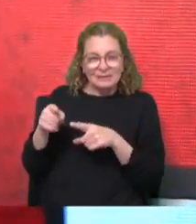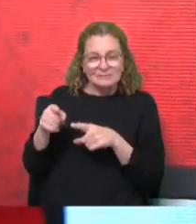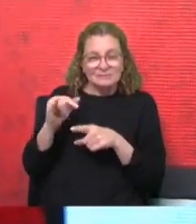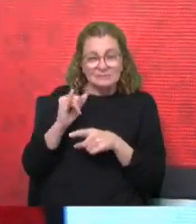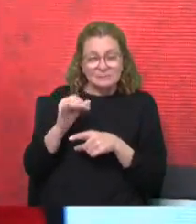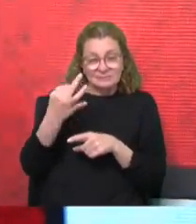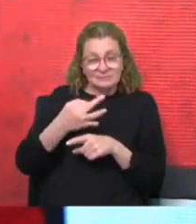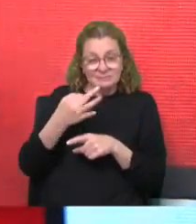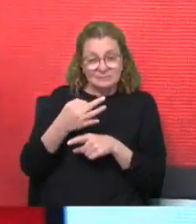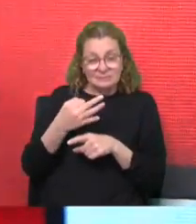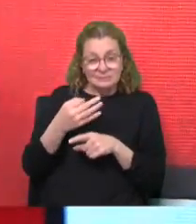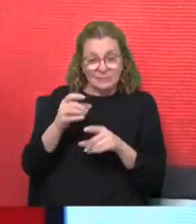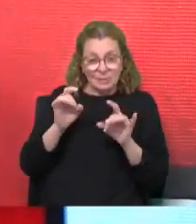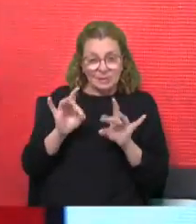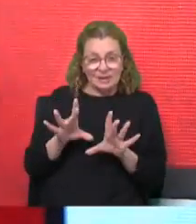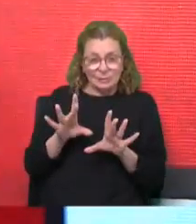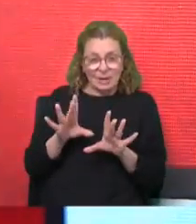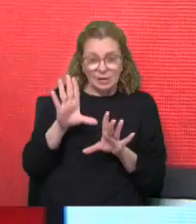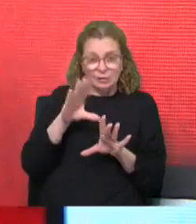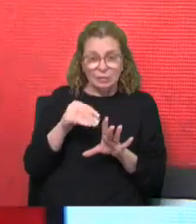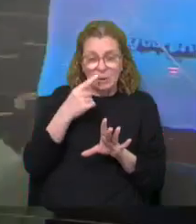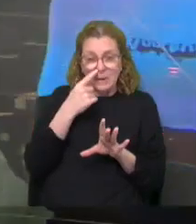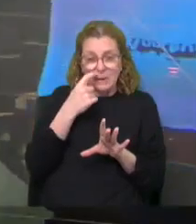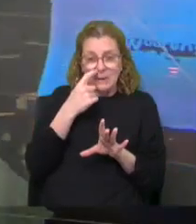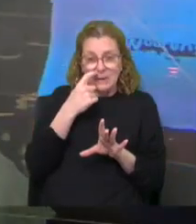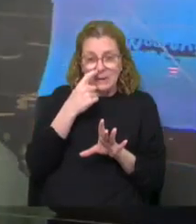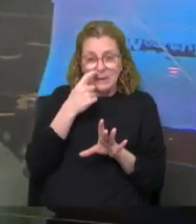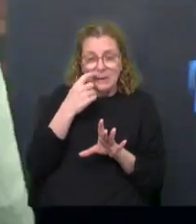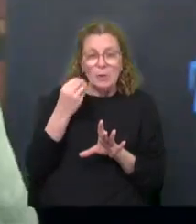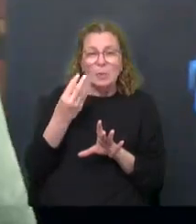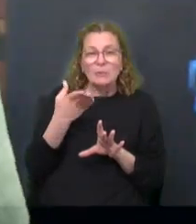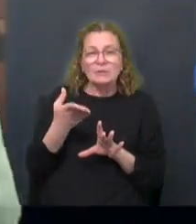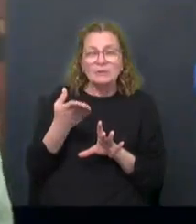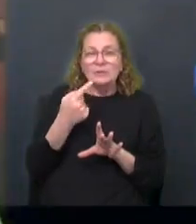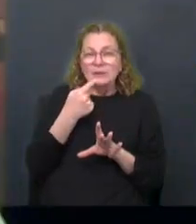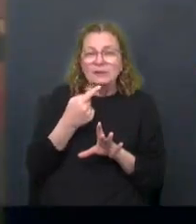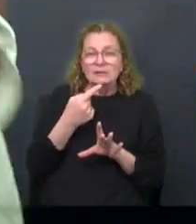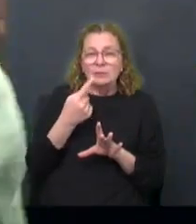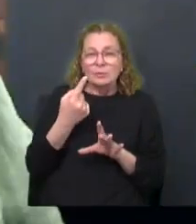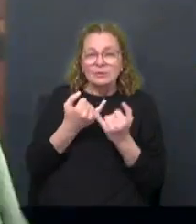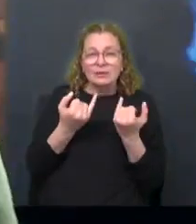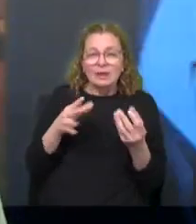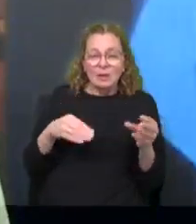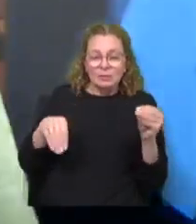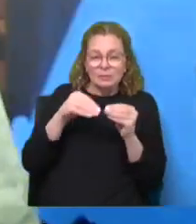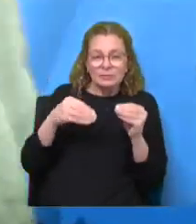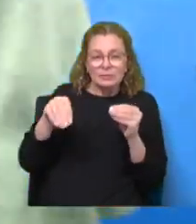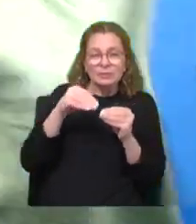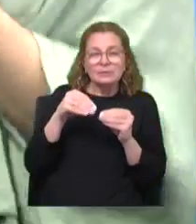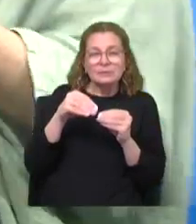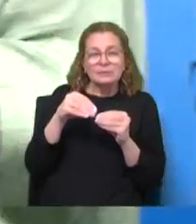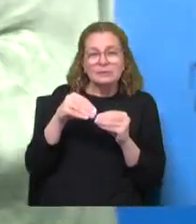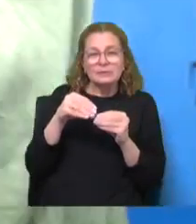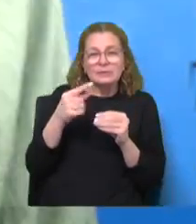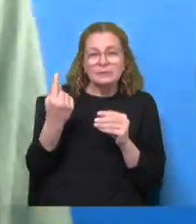verdad como que se dio muy naturalmente todo. ¿Y cómo fue eso? O sea, vos dijiste, un día los reuniste a todos no, o empezaste fue con de, uno, de